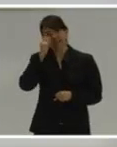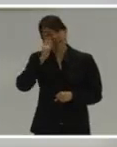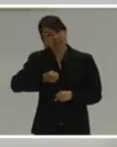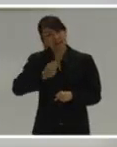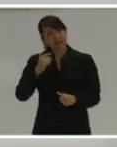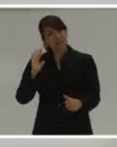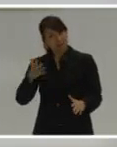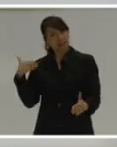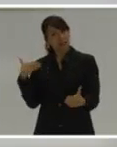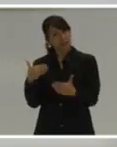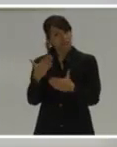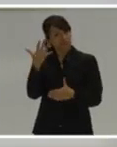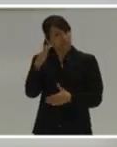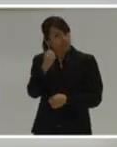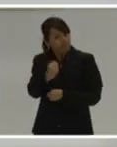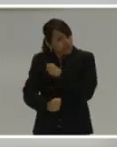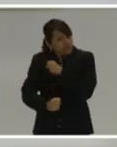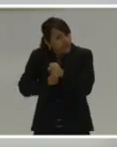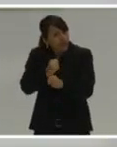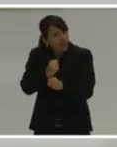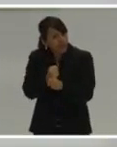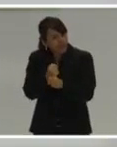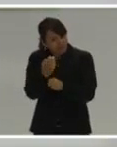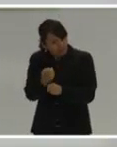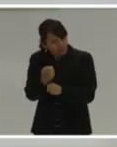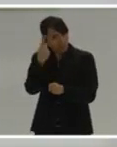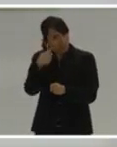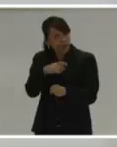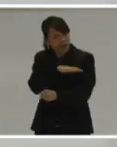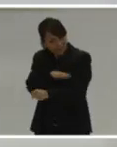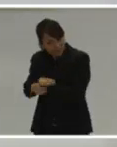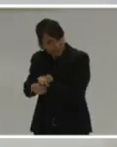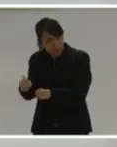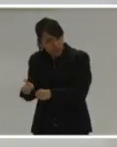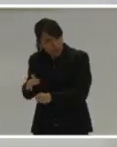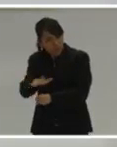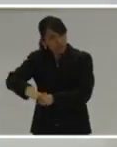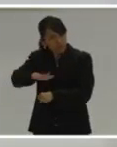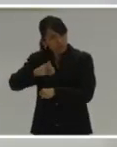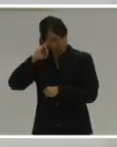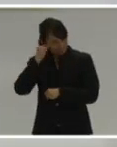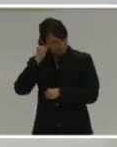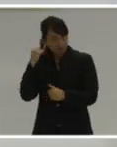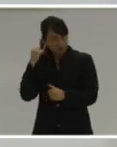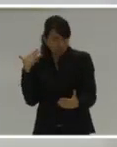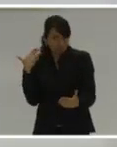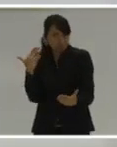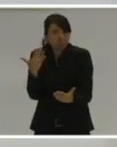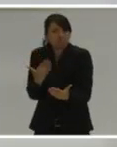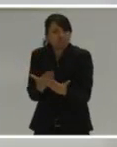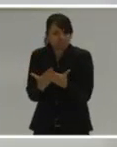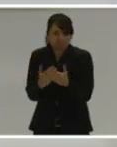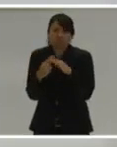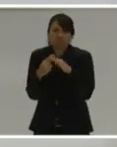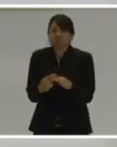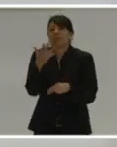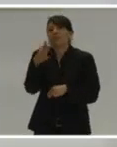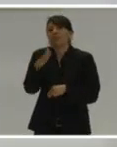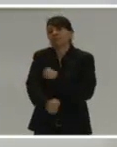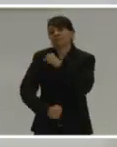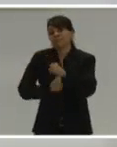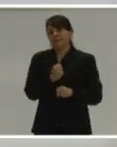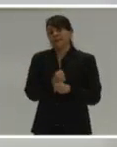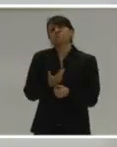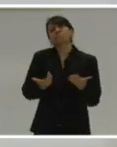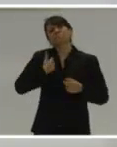de los derechos de los pueblos indígenas. Yo pienso y fundamento y defiendo